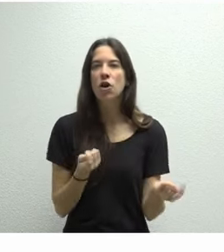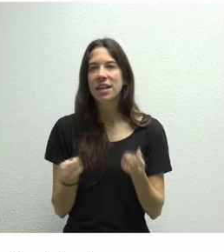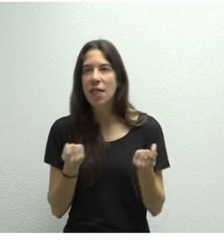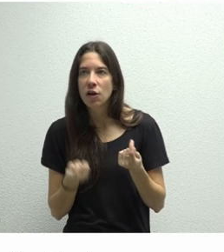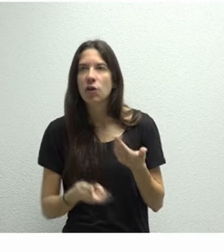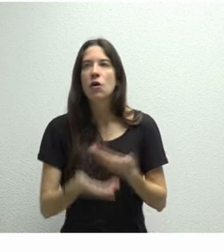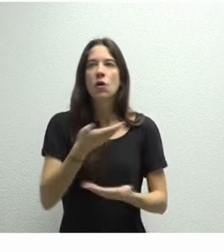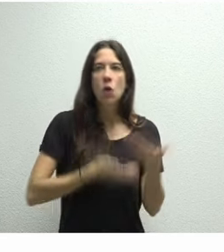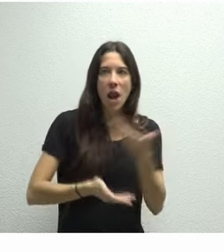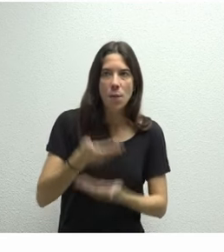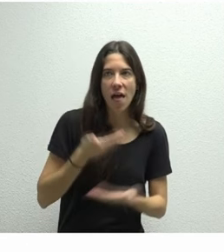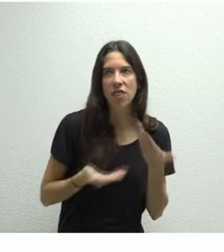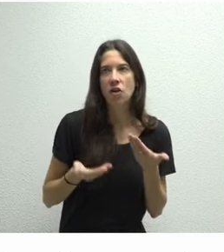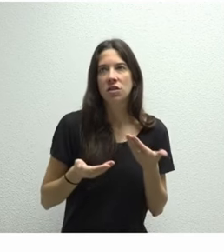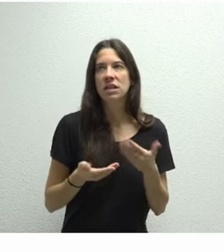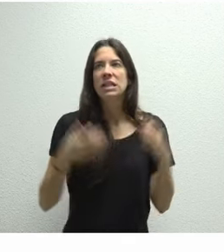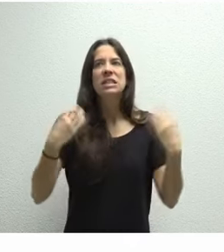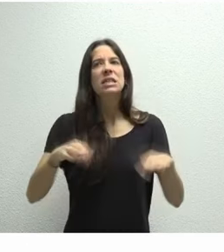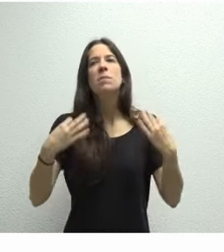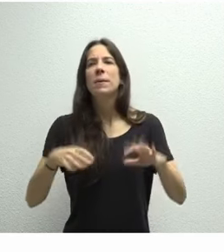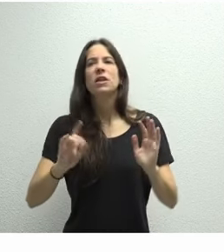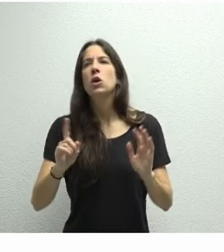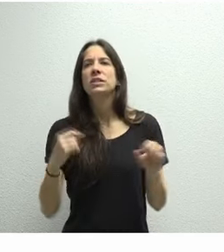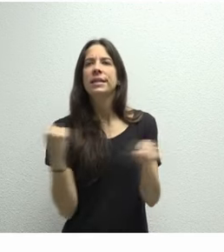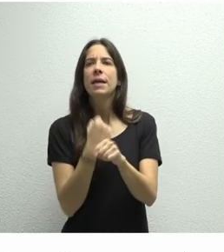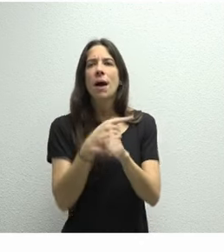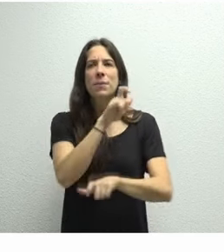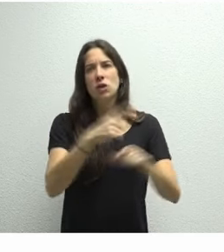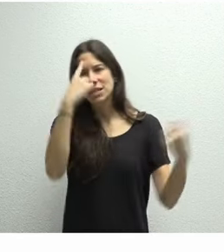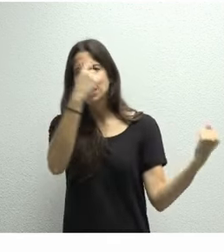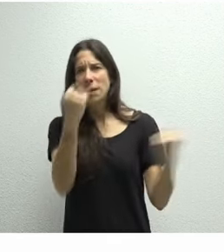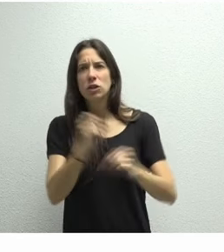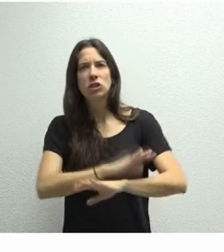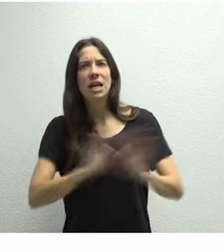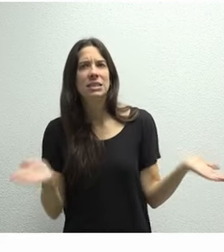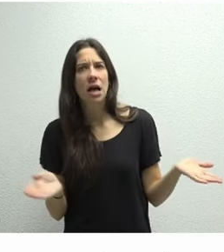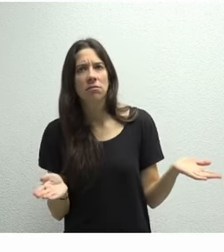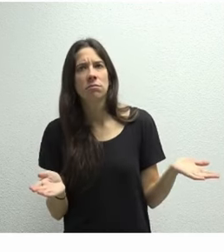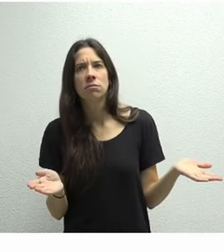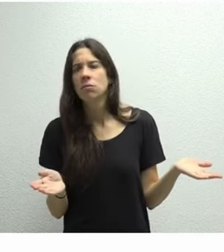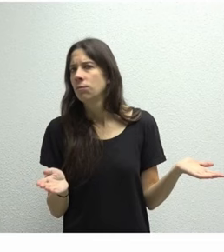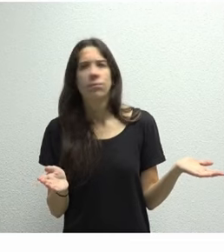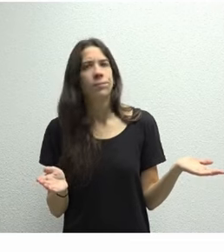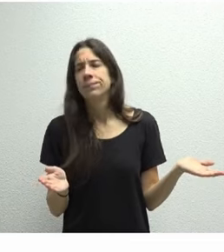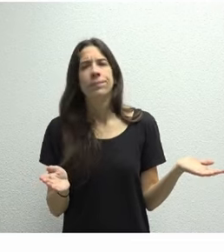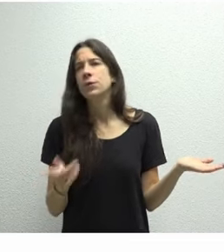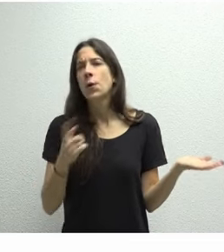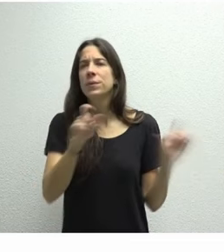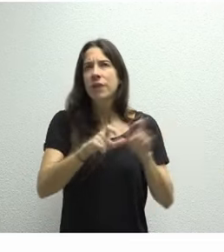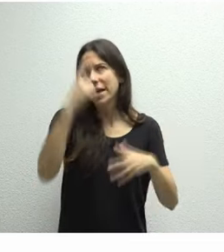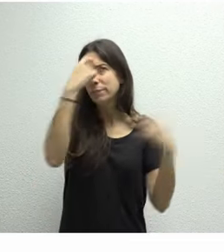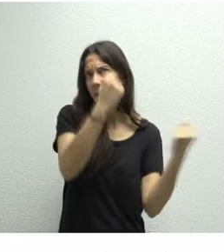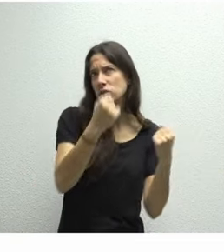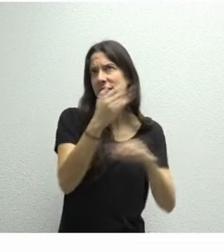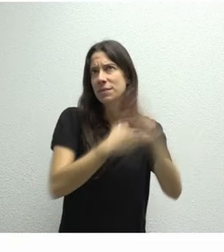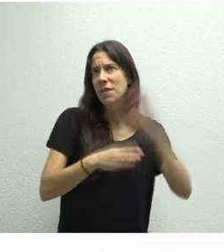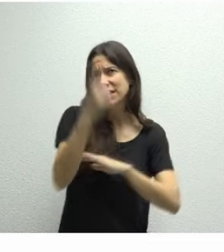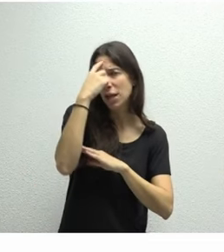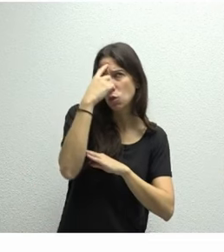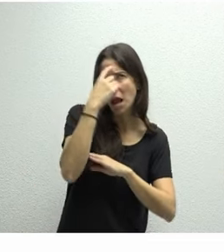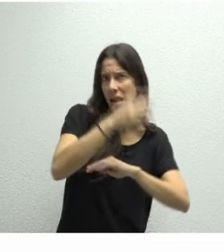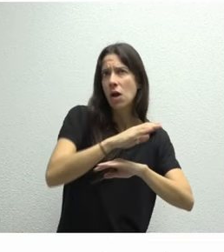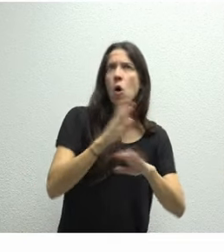colaboración no solamente están trabajando los expertos no en discapacidad intelectual en